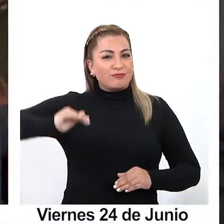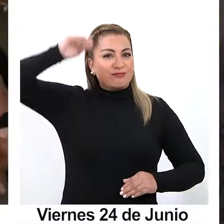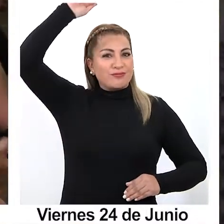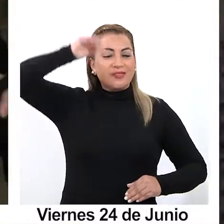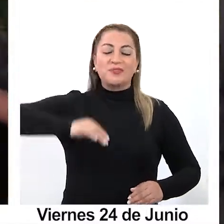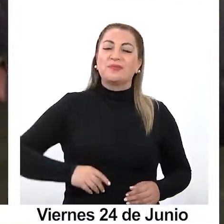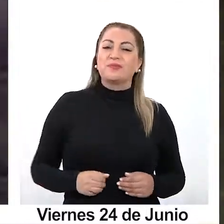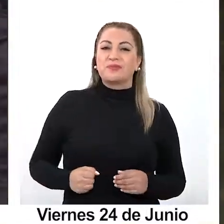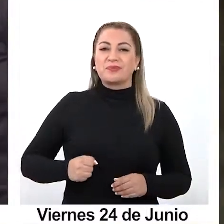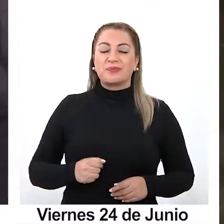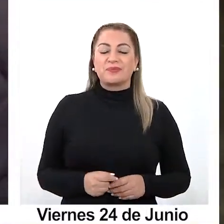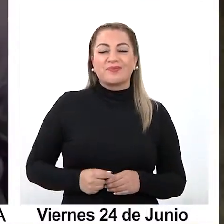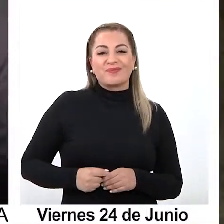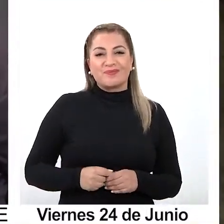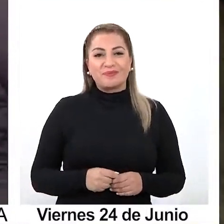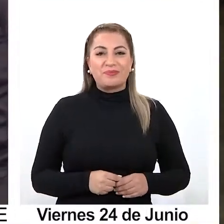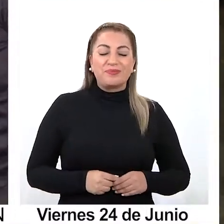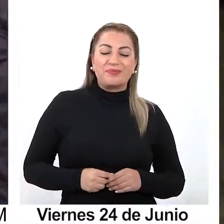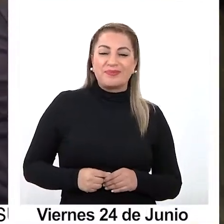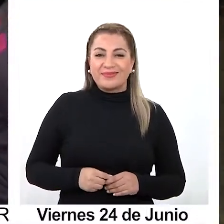edades.